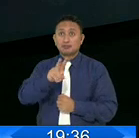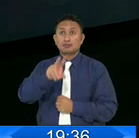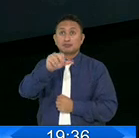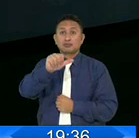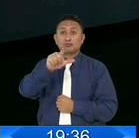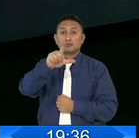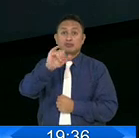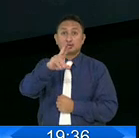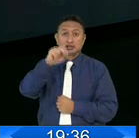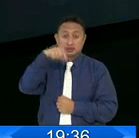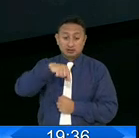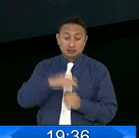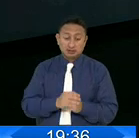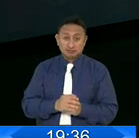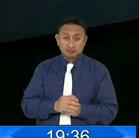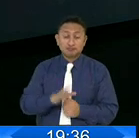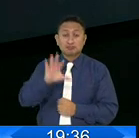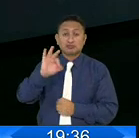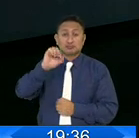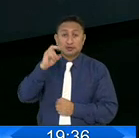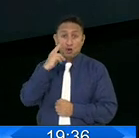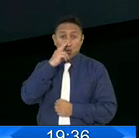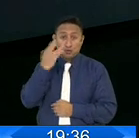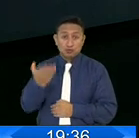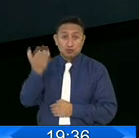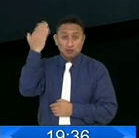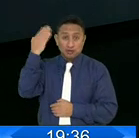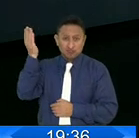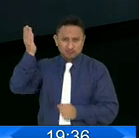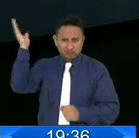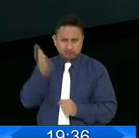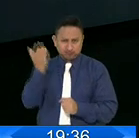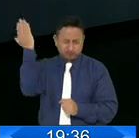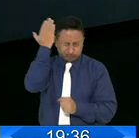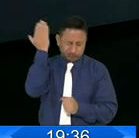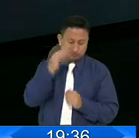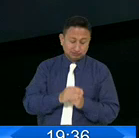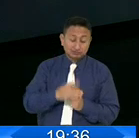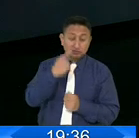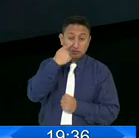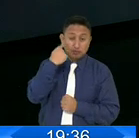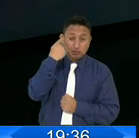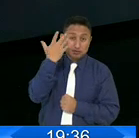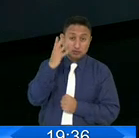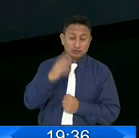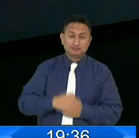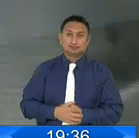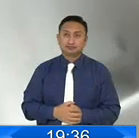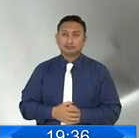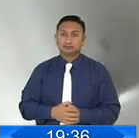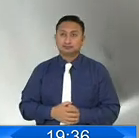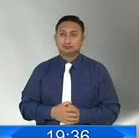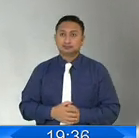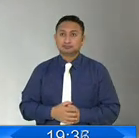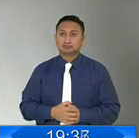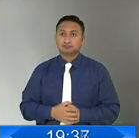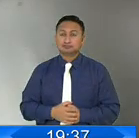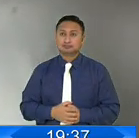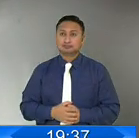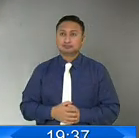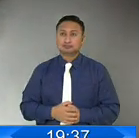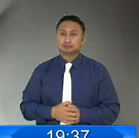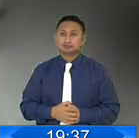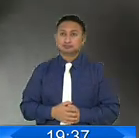Una perrita que fue macheteada el 9 de junio pasado y que producto de la brutal agresión perdió un ojo. El hueso está roto,